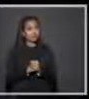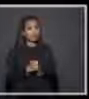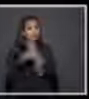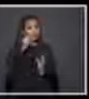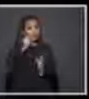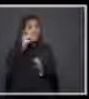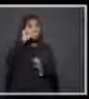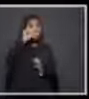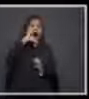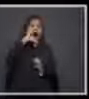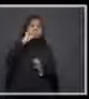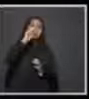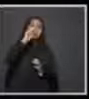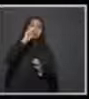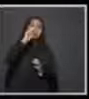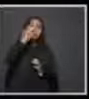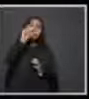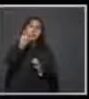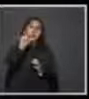Actúa.